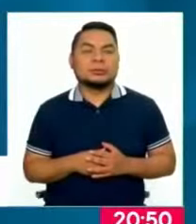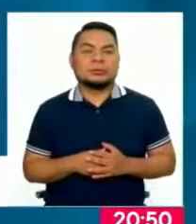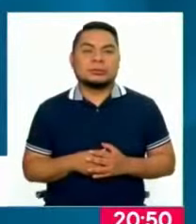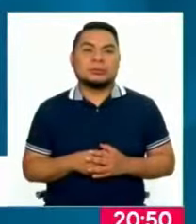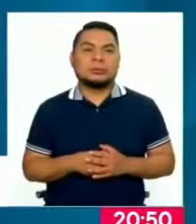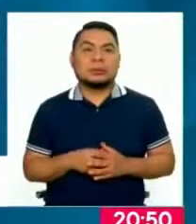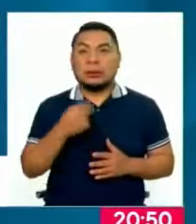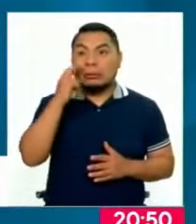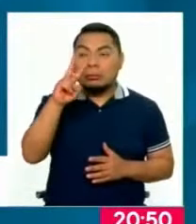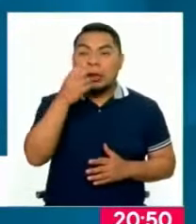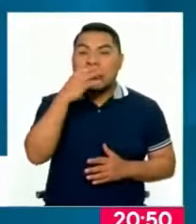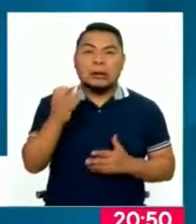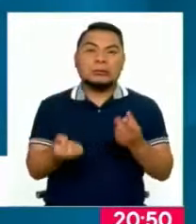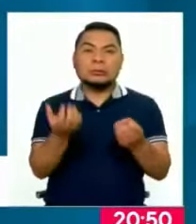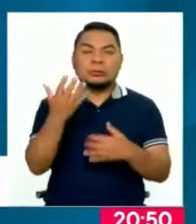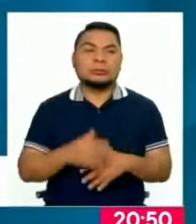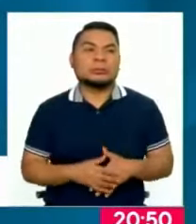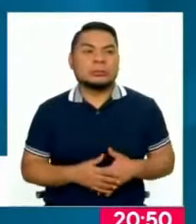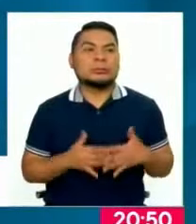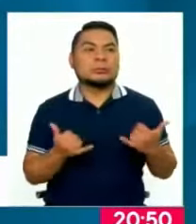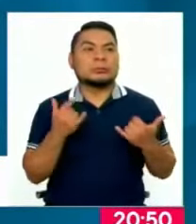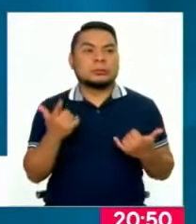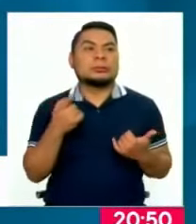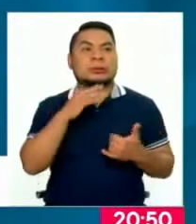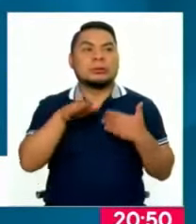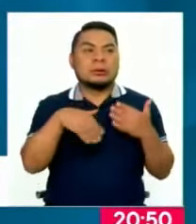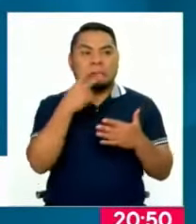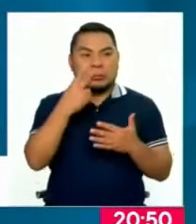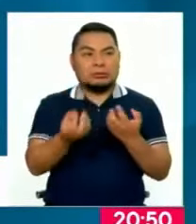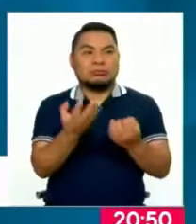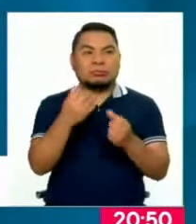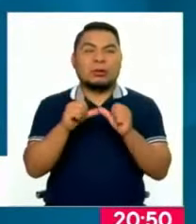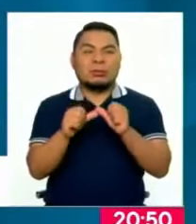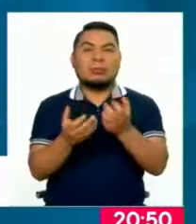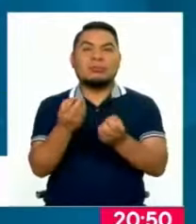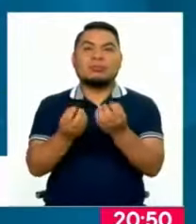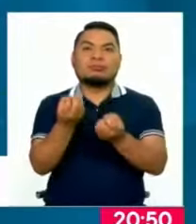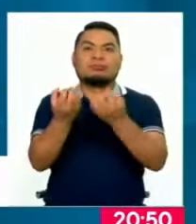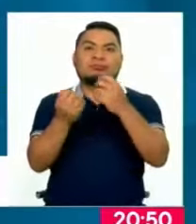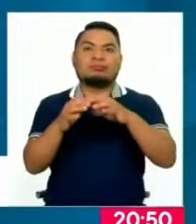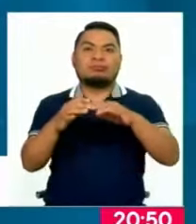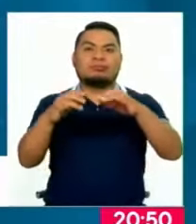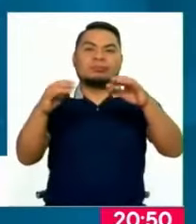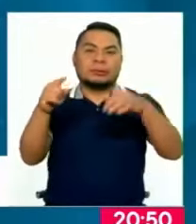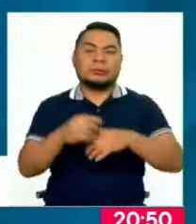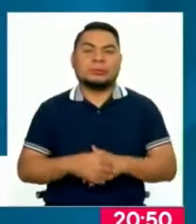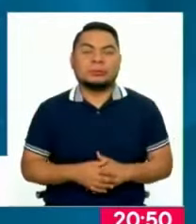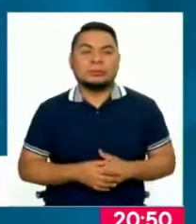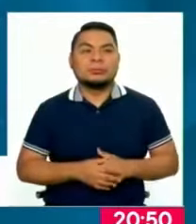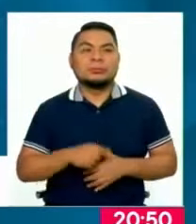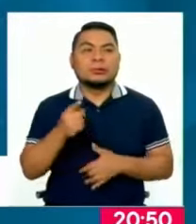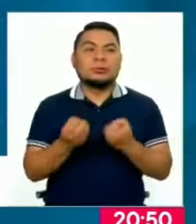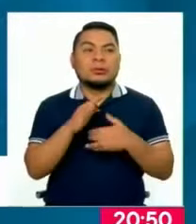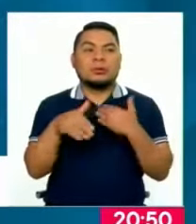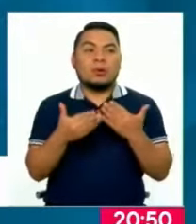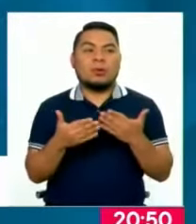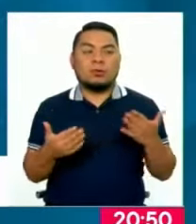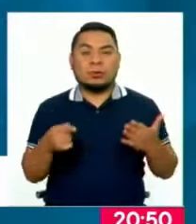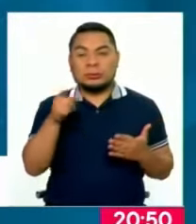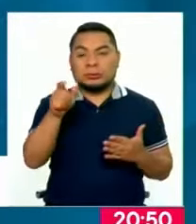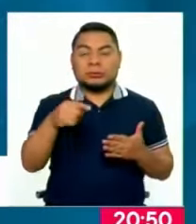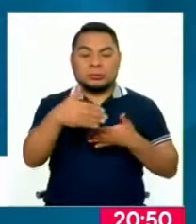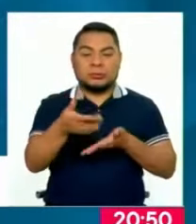Está que se quema. Ahorita acabo de comprar la llanta, mira. Mira el fuego. Está que se quema ahí